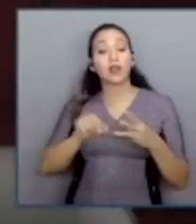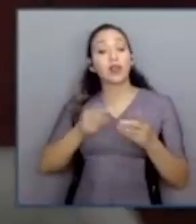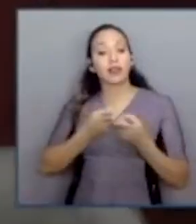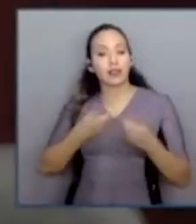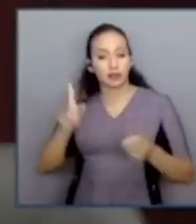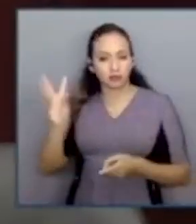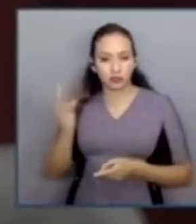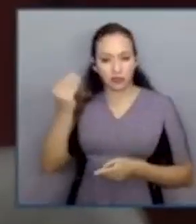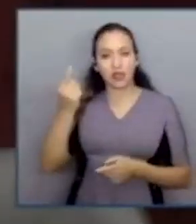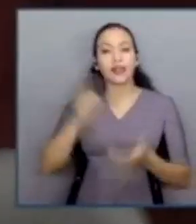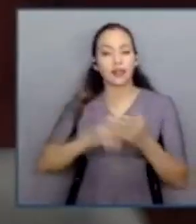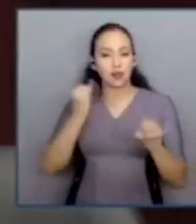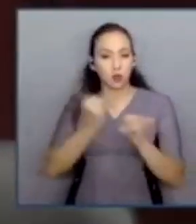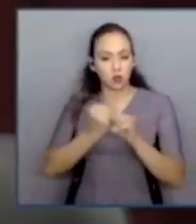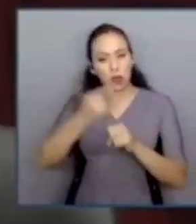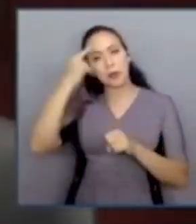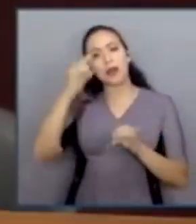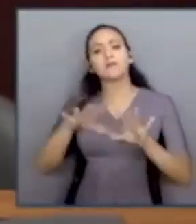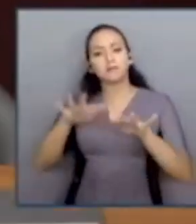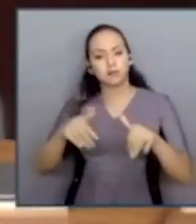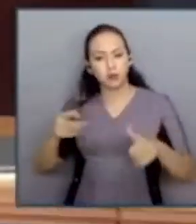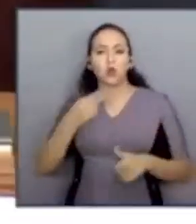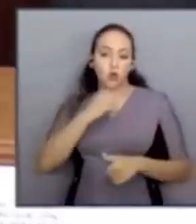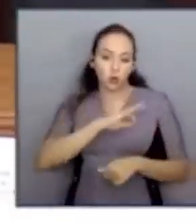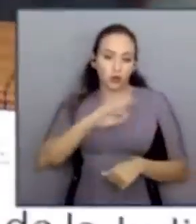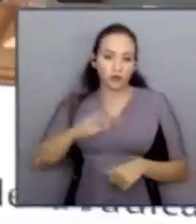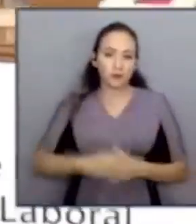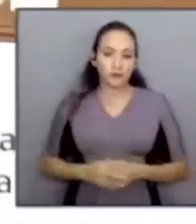línea para el canal del poder judicial de la federación Óscar González